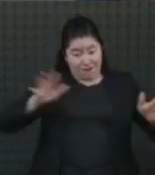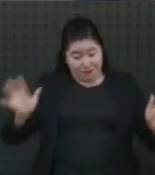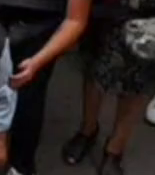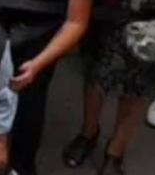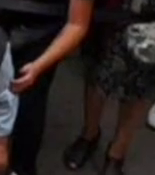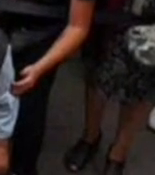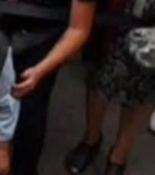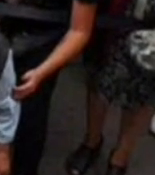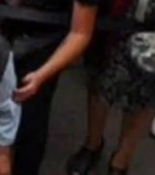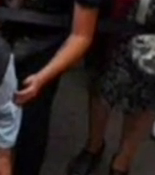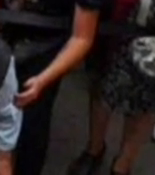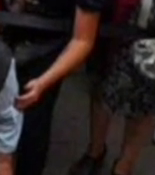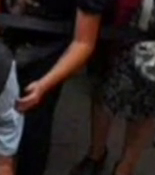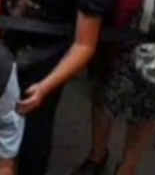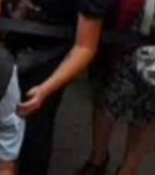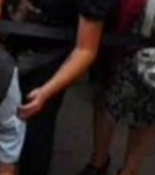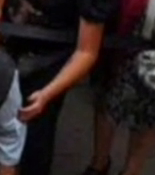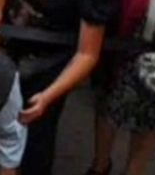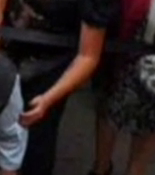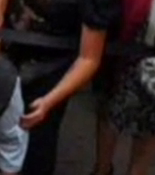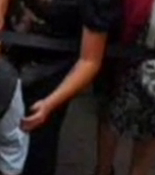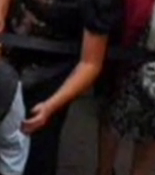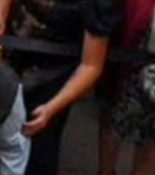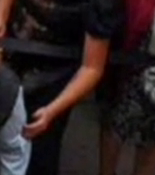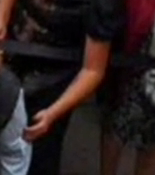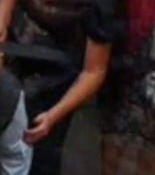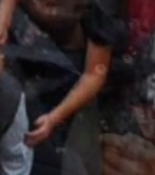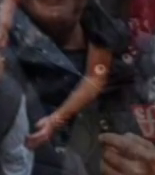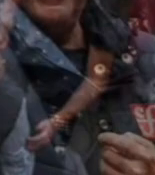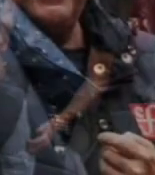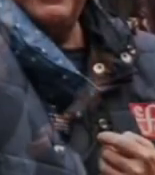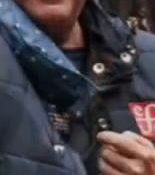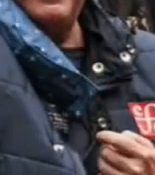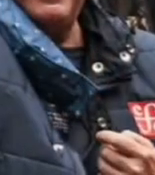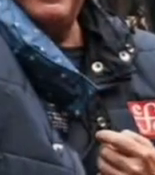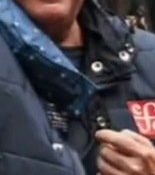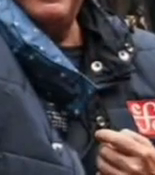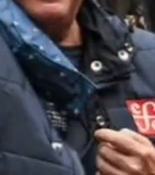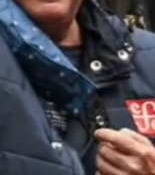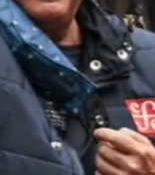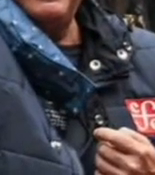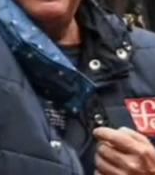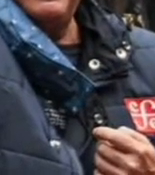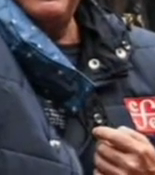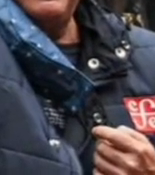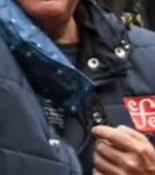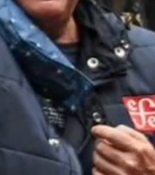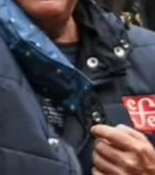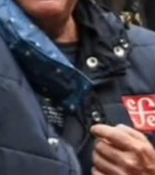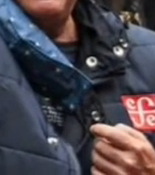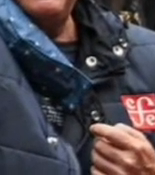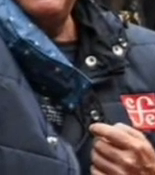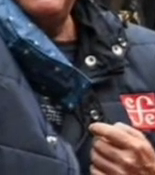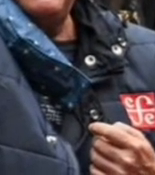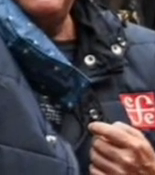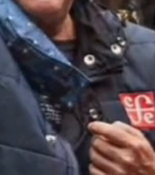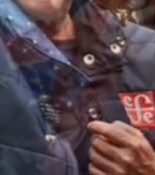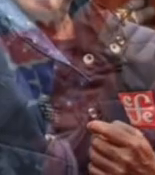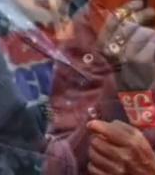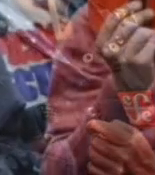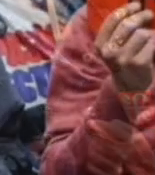compañeros. Libro buses a todos los barrios. Regalos de libros en colonias donde los niños no tienen un